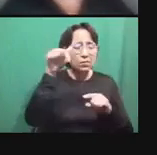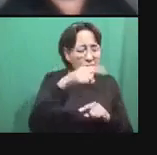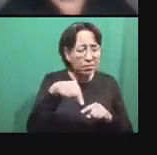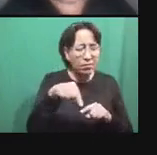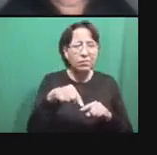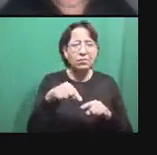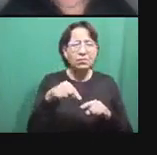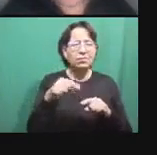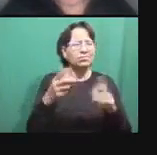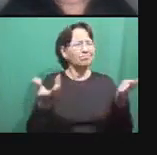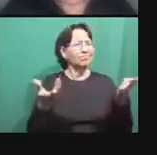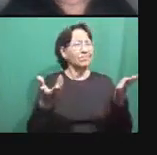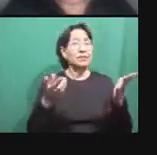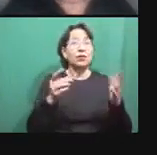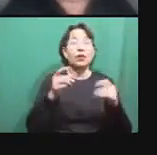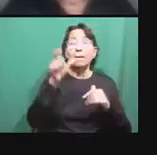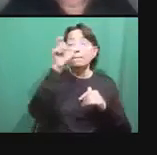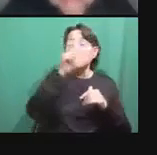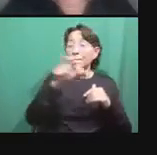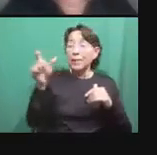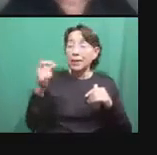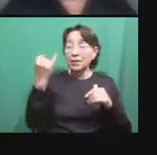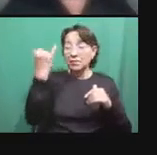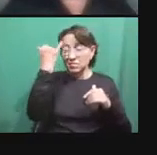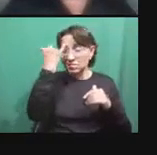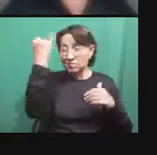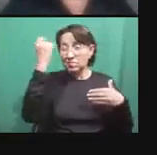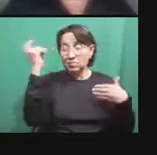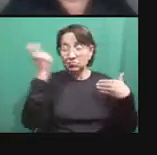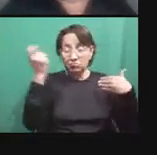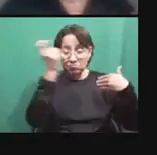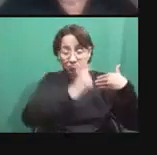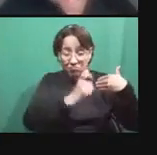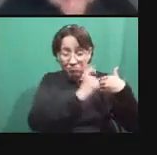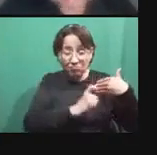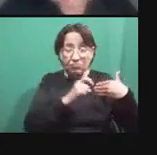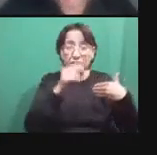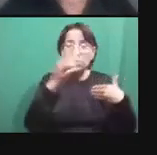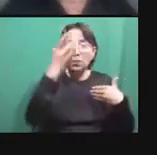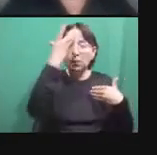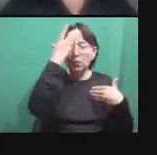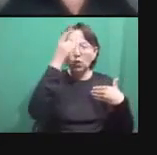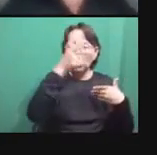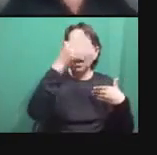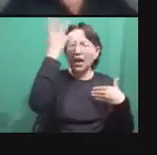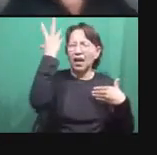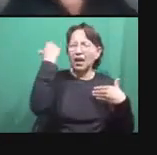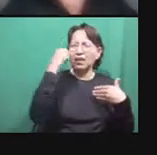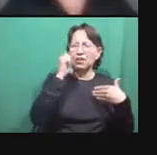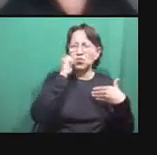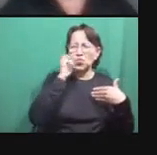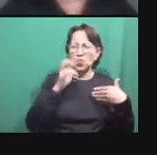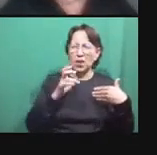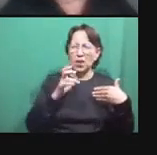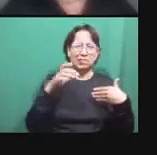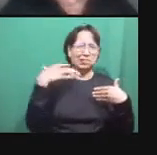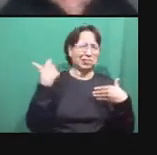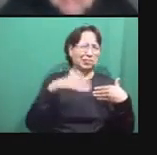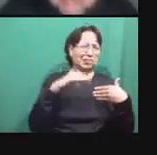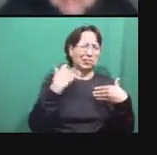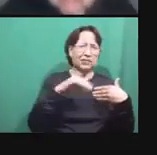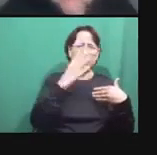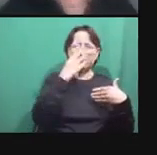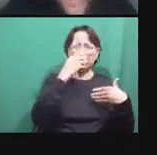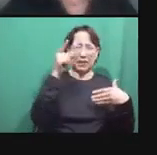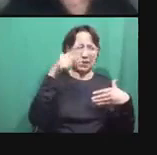una intervención que de alguna manera cuestionara esa crueldad humana con los animales,